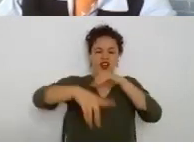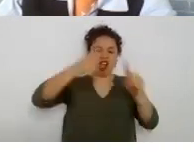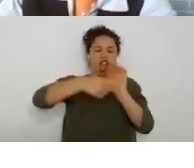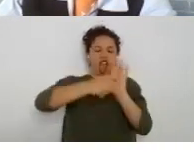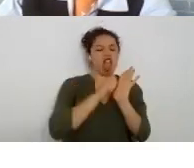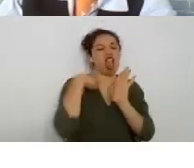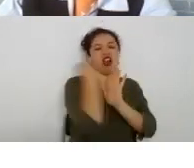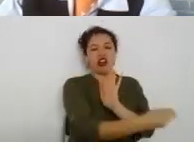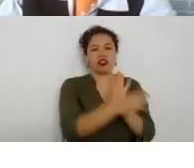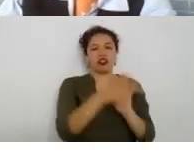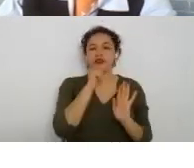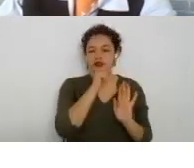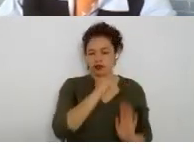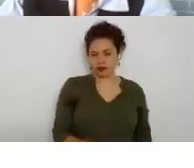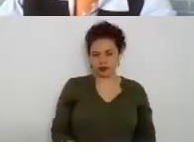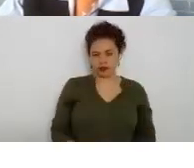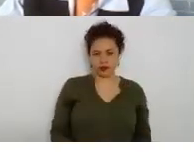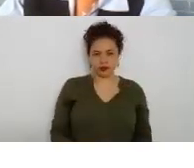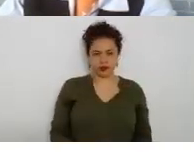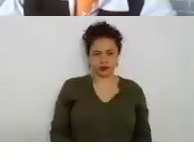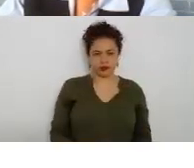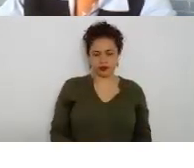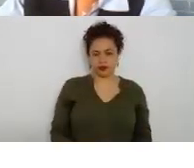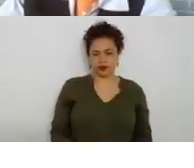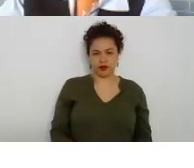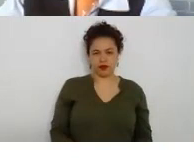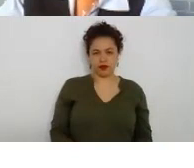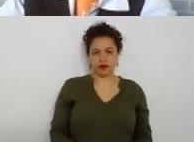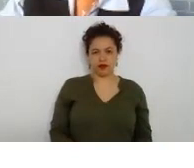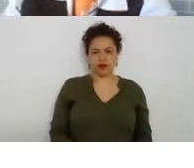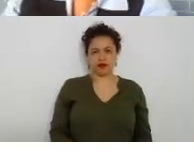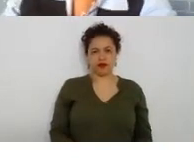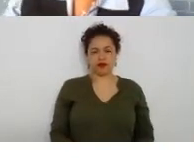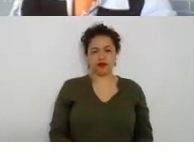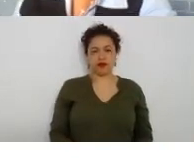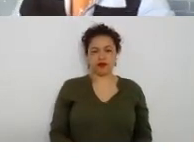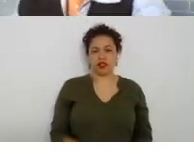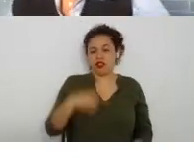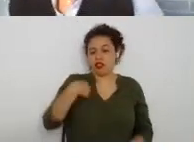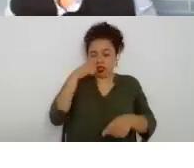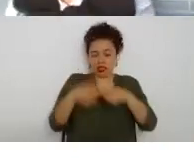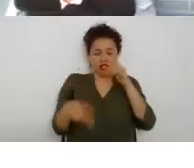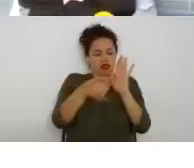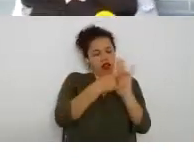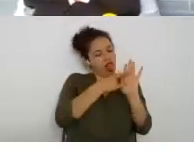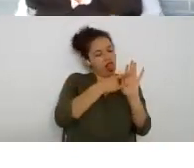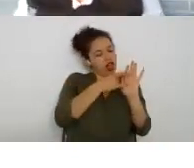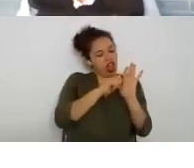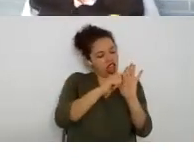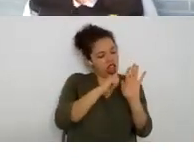encuentre adherido a la piel. ¿De acuerdo? ¿Por qué? Porque si yo lo retiro, estoy lastimando